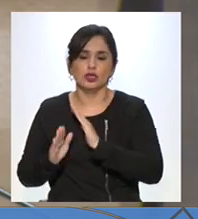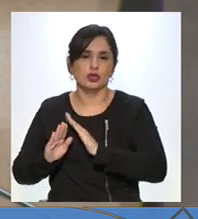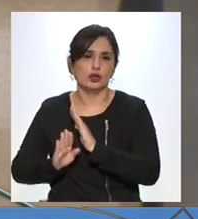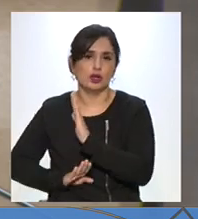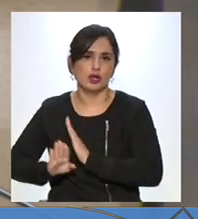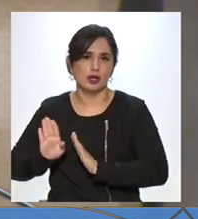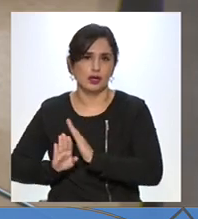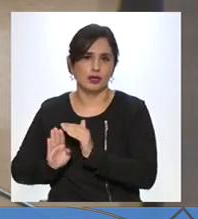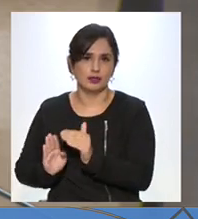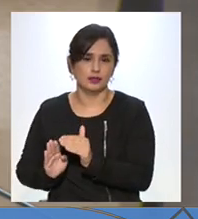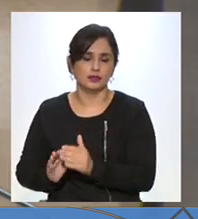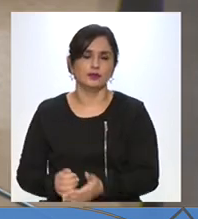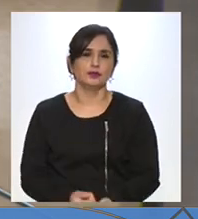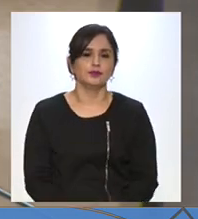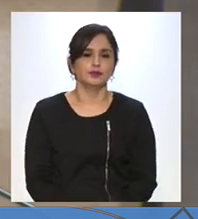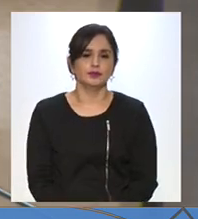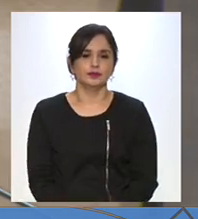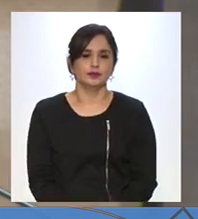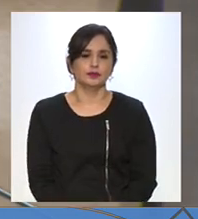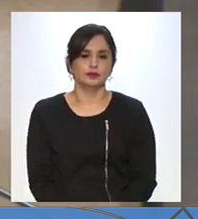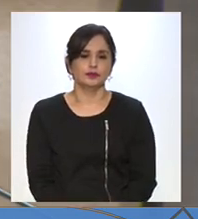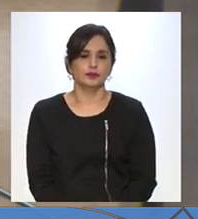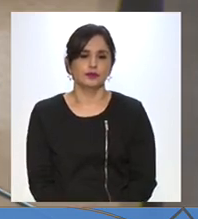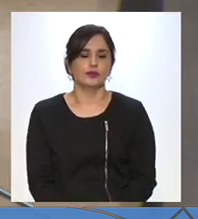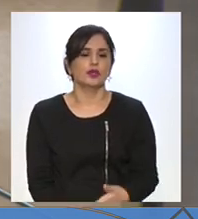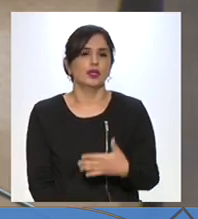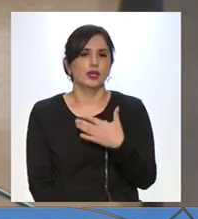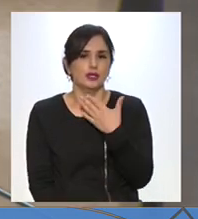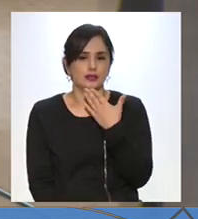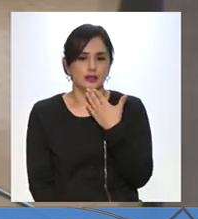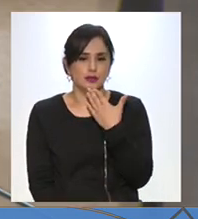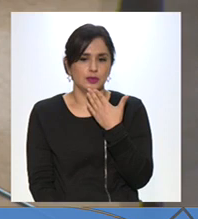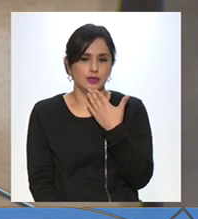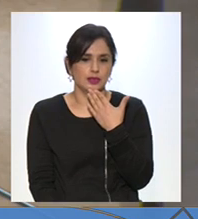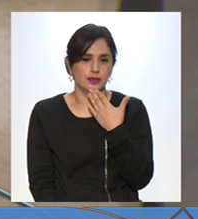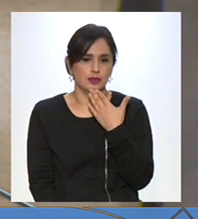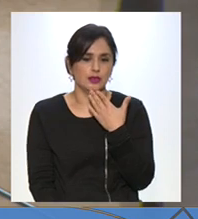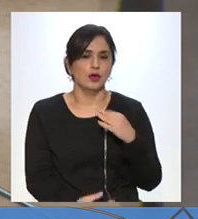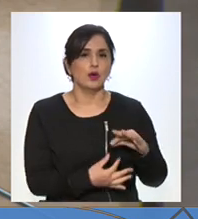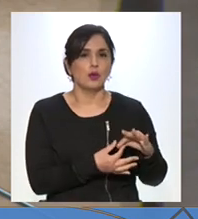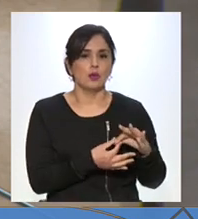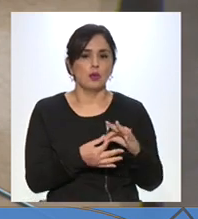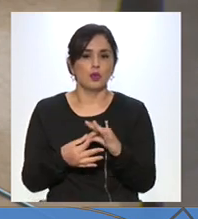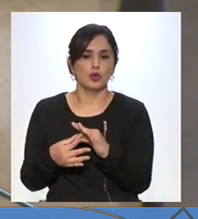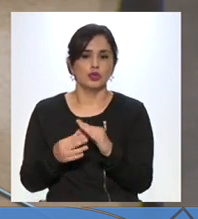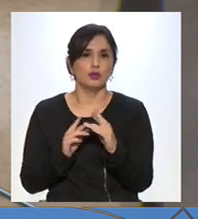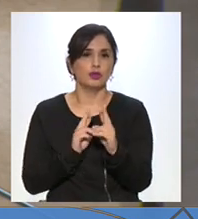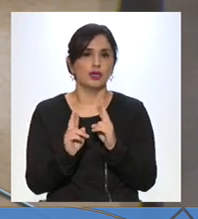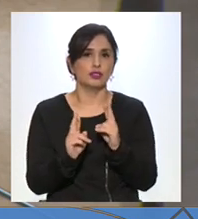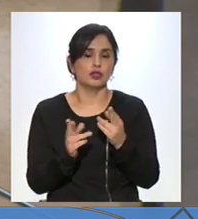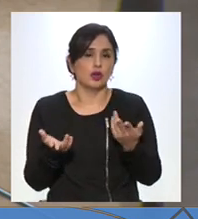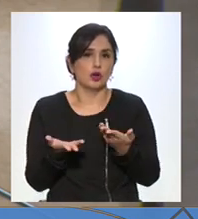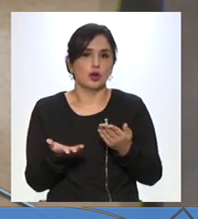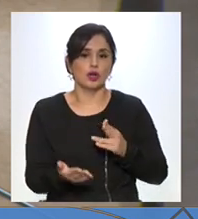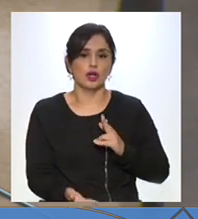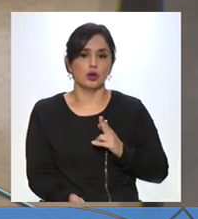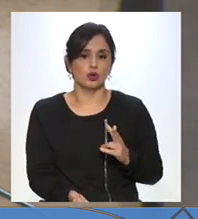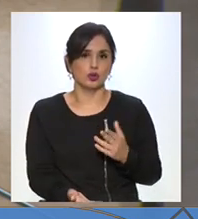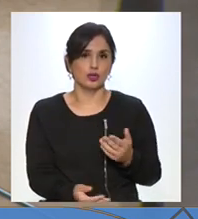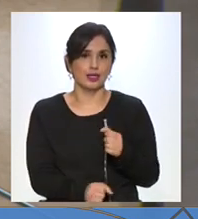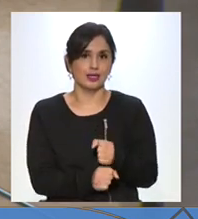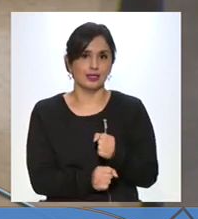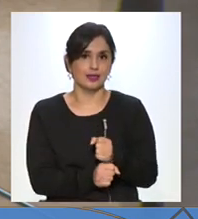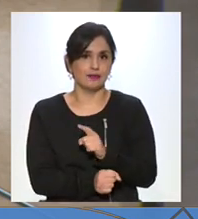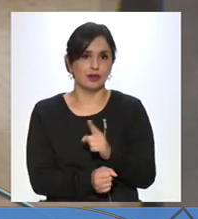cuidado de los niños. Hay también razones que tienen que ver con el comportamiento de el empleo